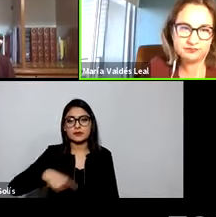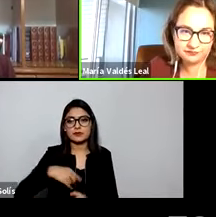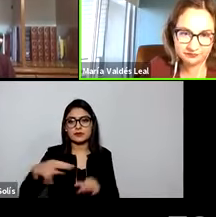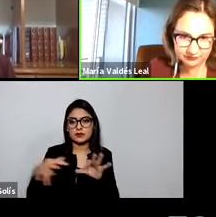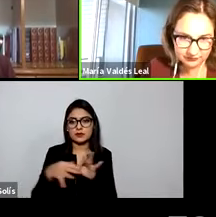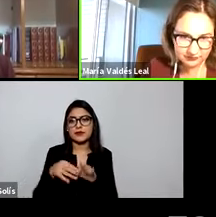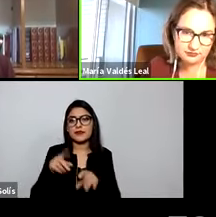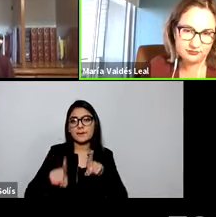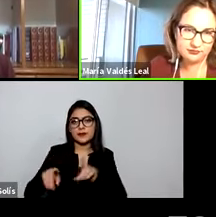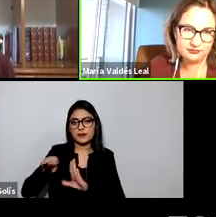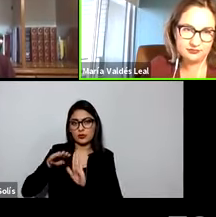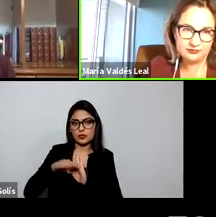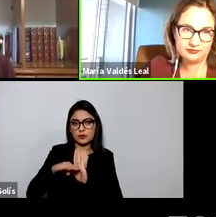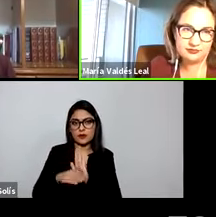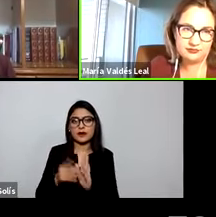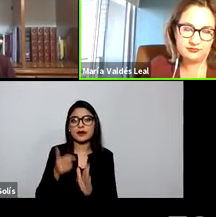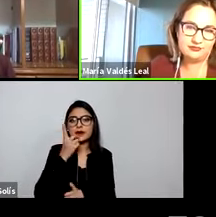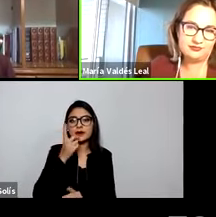norma.